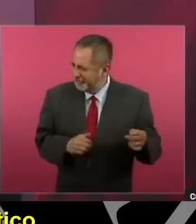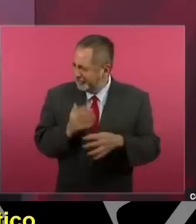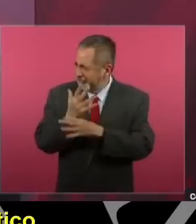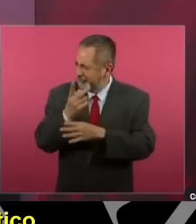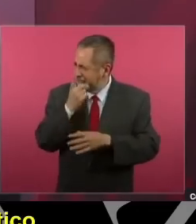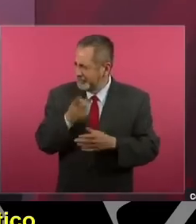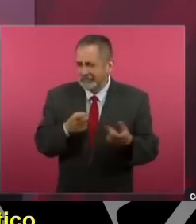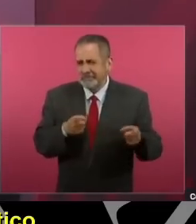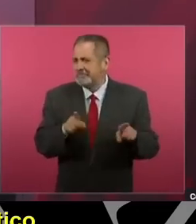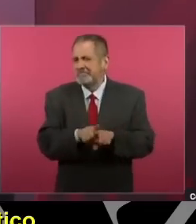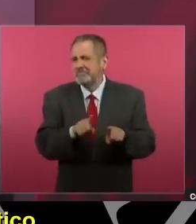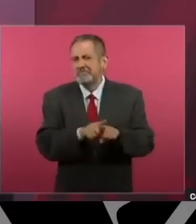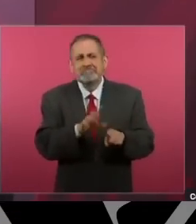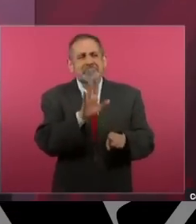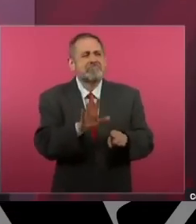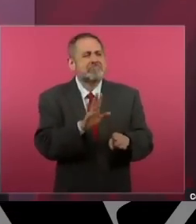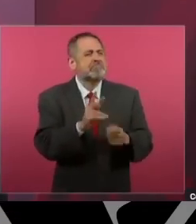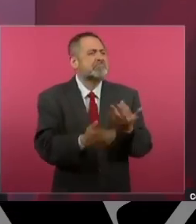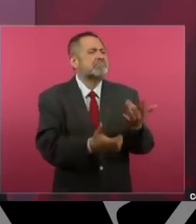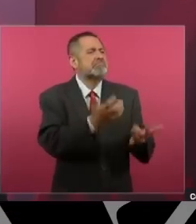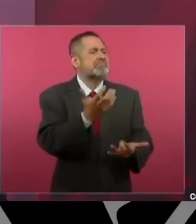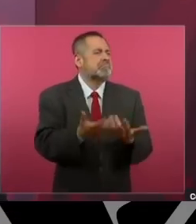a destruirlos